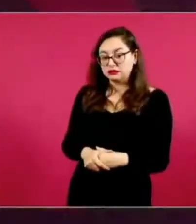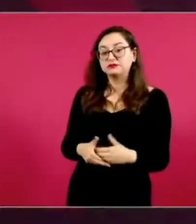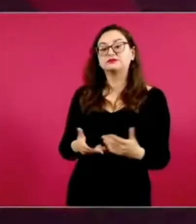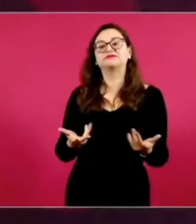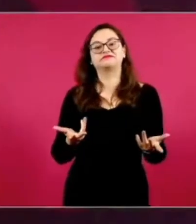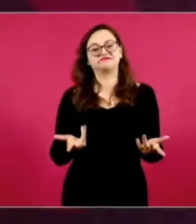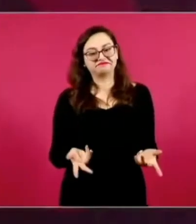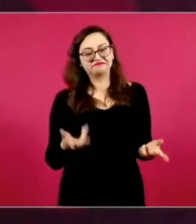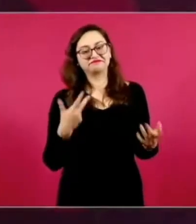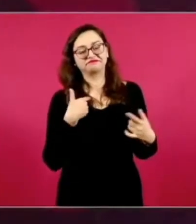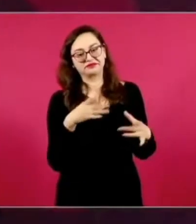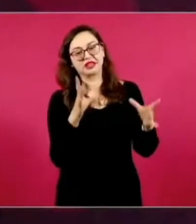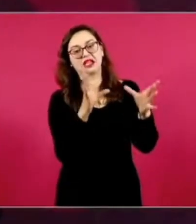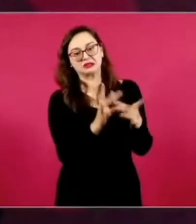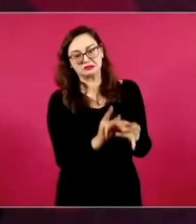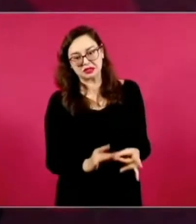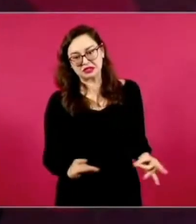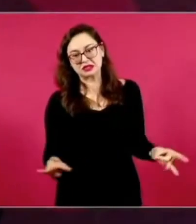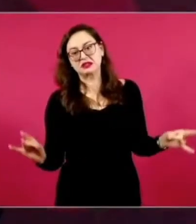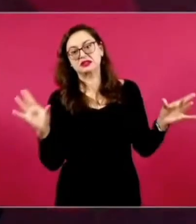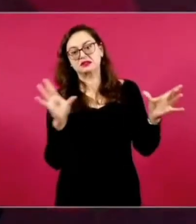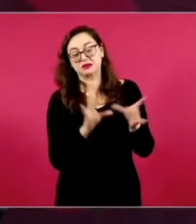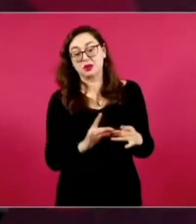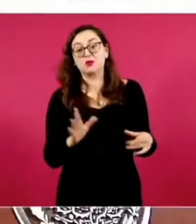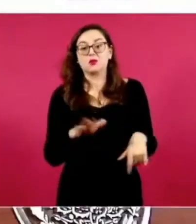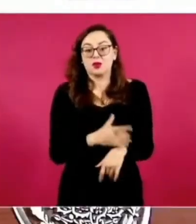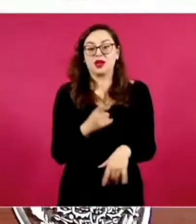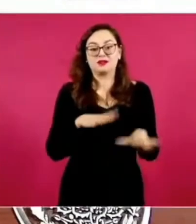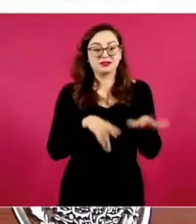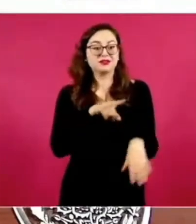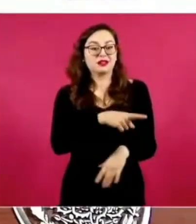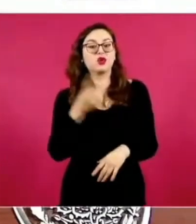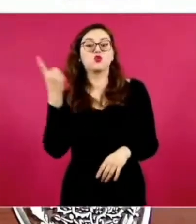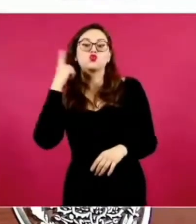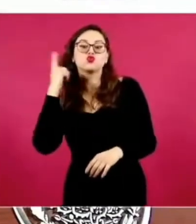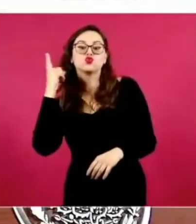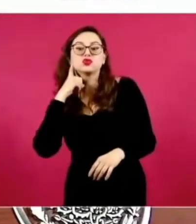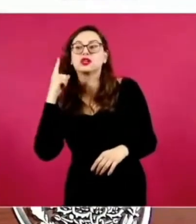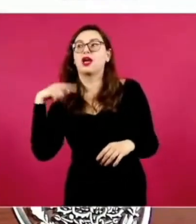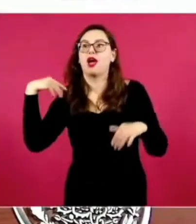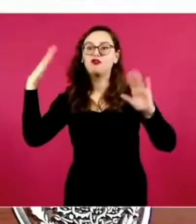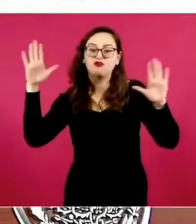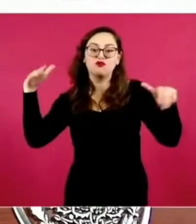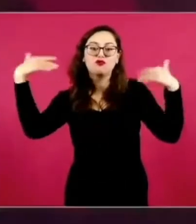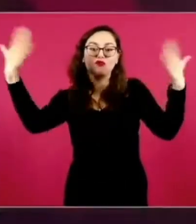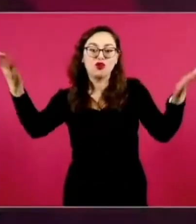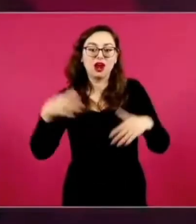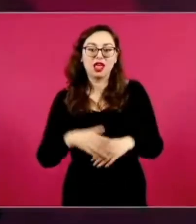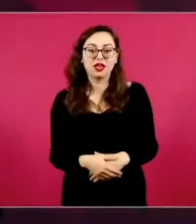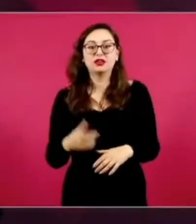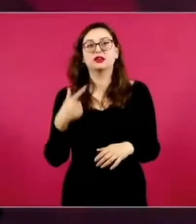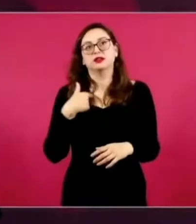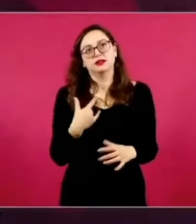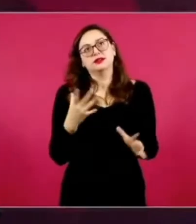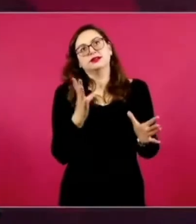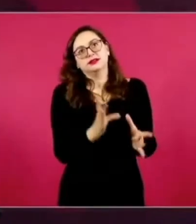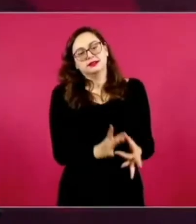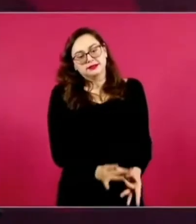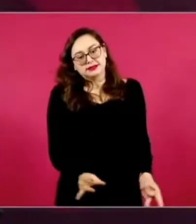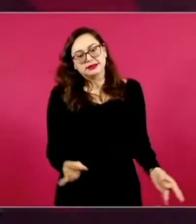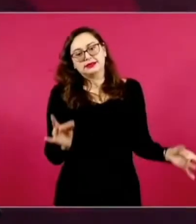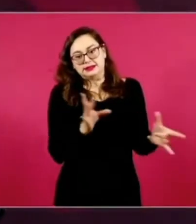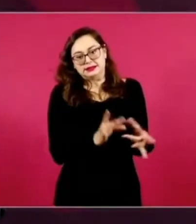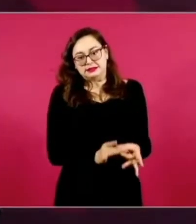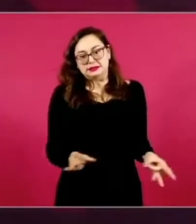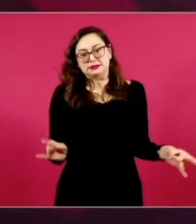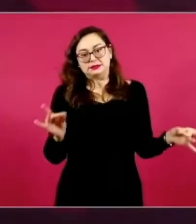Sí, por sus compañeros, ¿no?, que escuchan eso. Entonces les tengo que explicar,